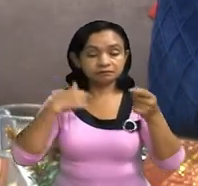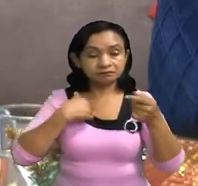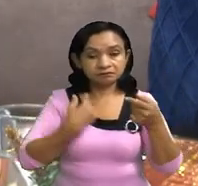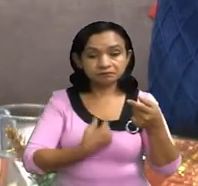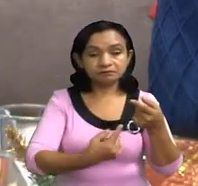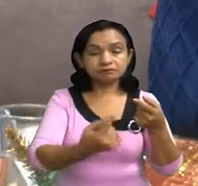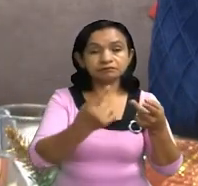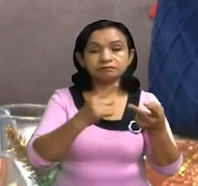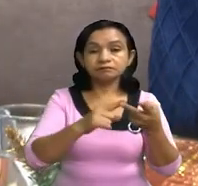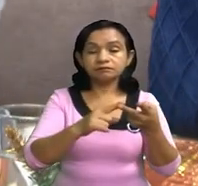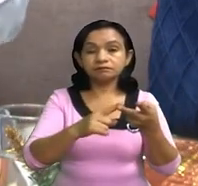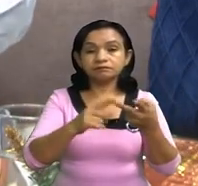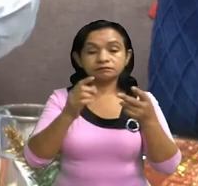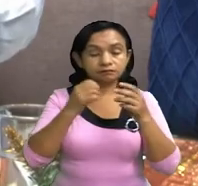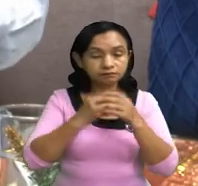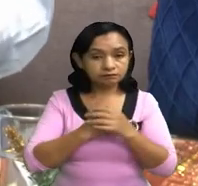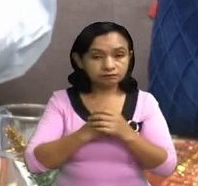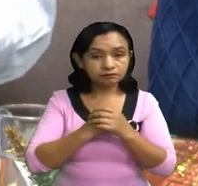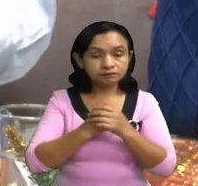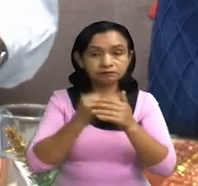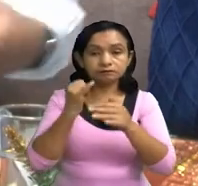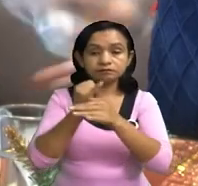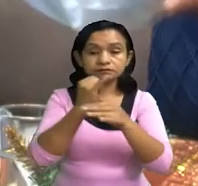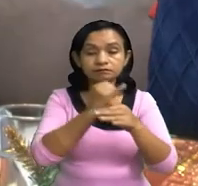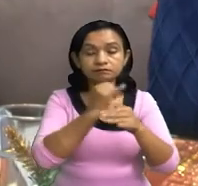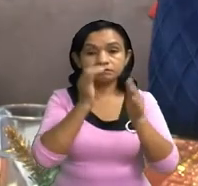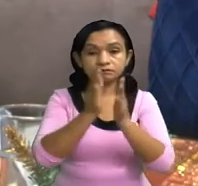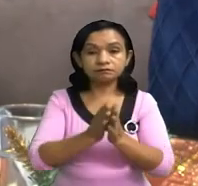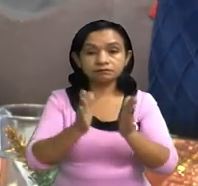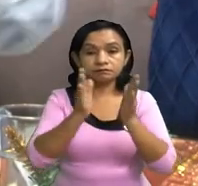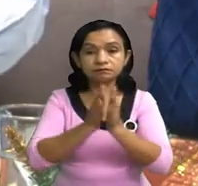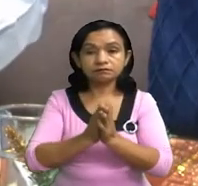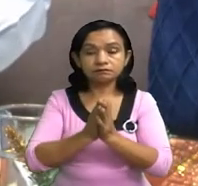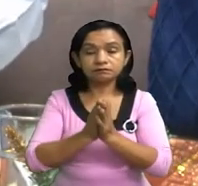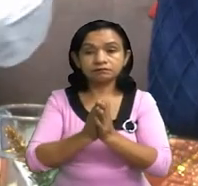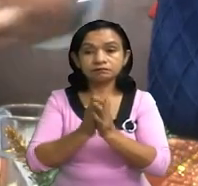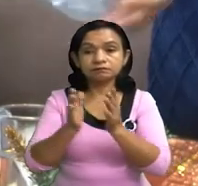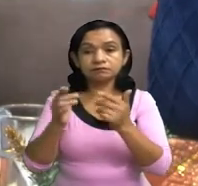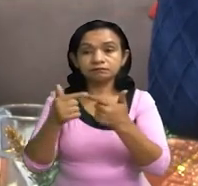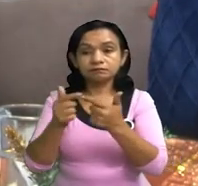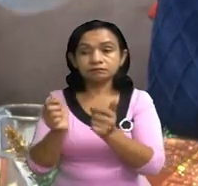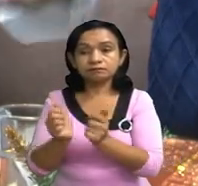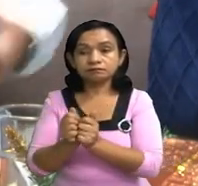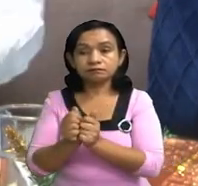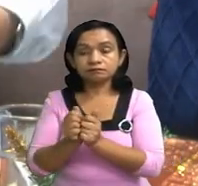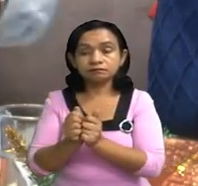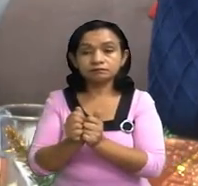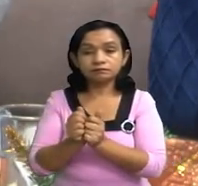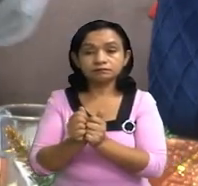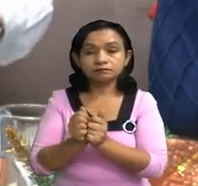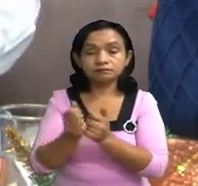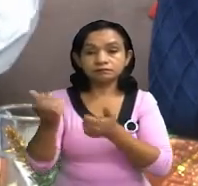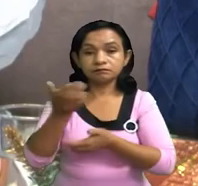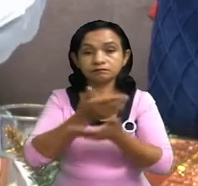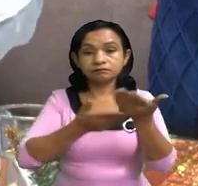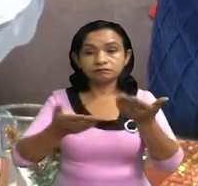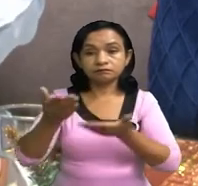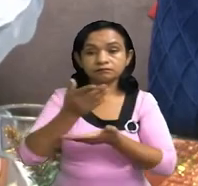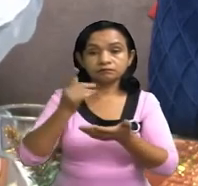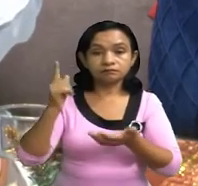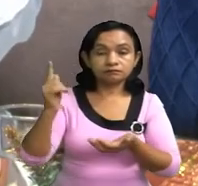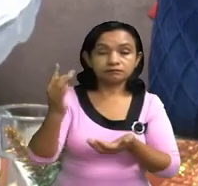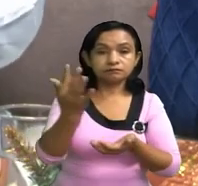a otras oraciones, voy a algunas iglesias evangélicas a practicar la comunidad en lo que es compartir con todos los que